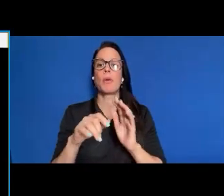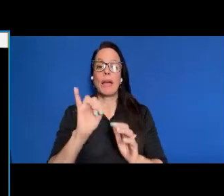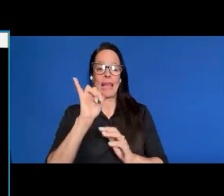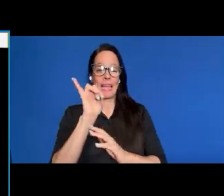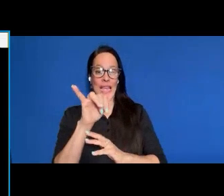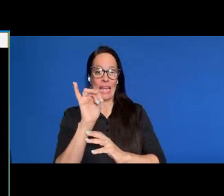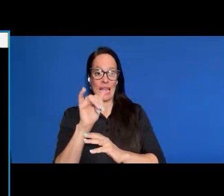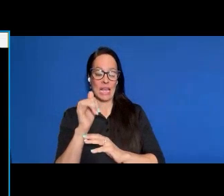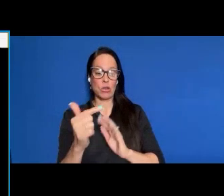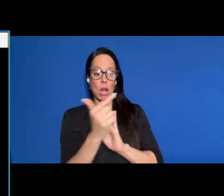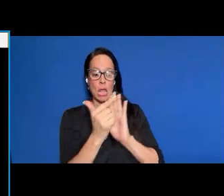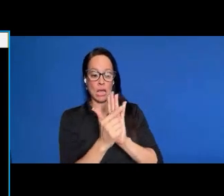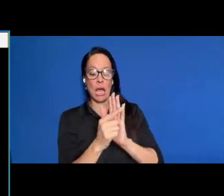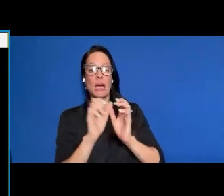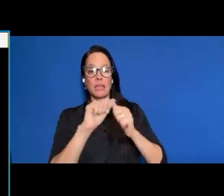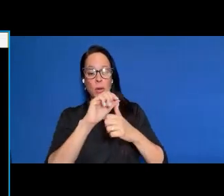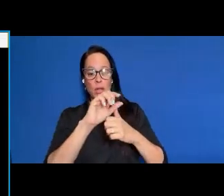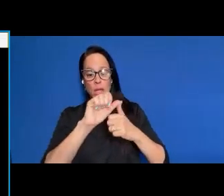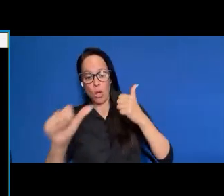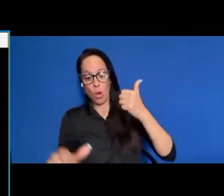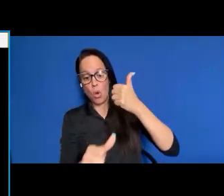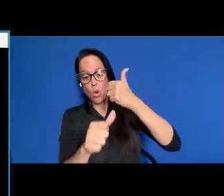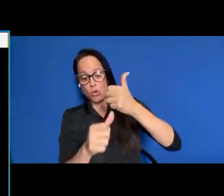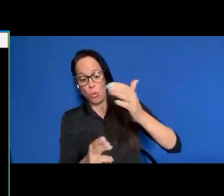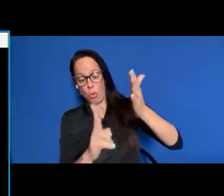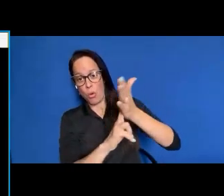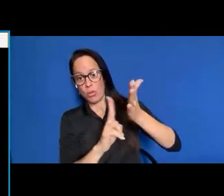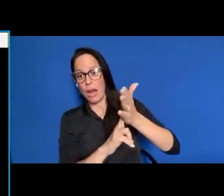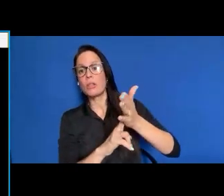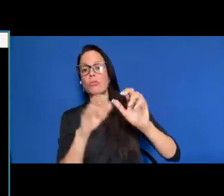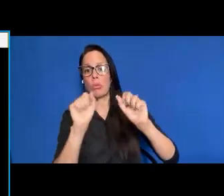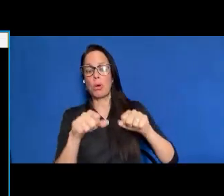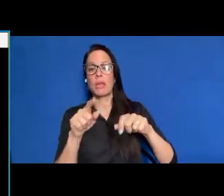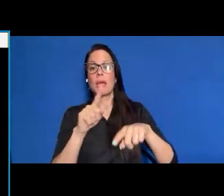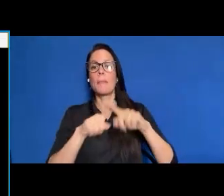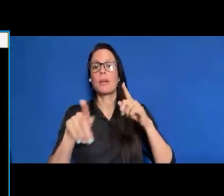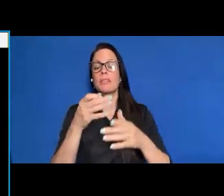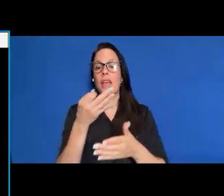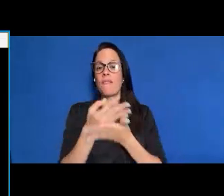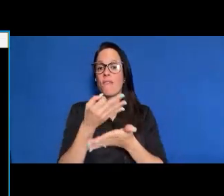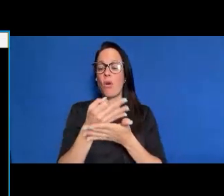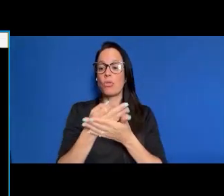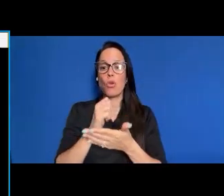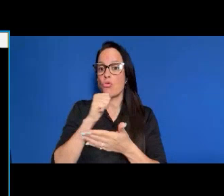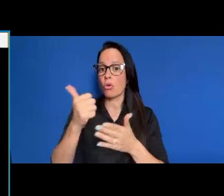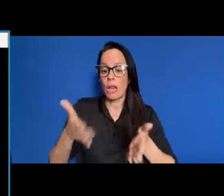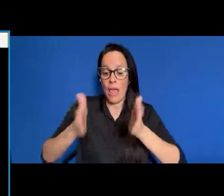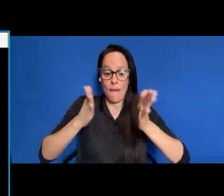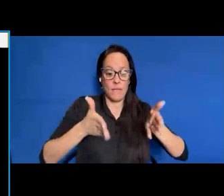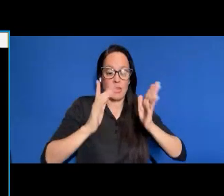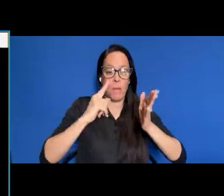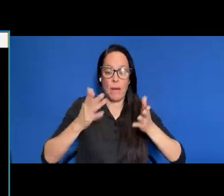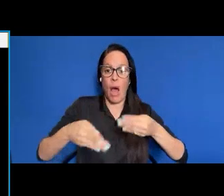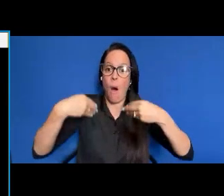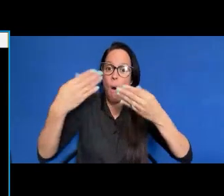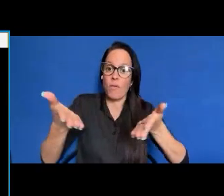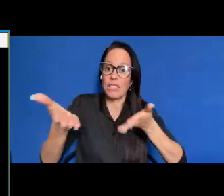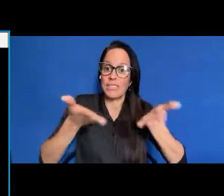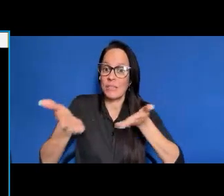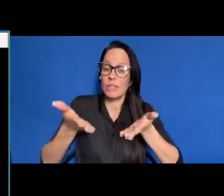subcontratar a través de ese fondo para ofrecer ese servicio que el municipio no tiene la infraestructura para ofrecer. Hay muchos municipios que no tienen